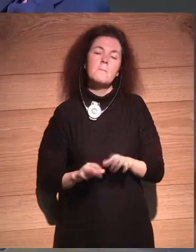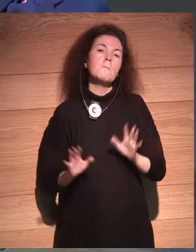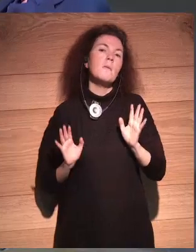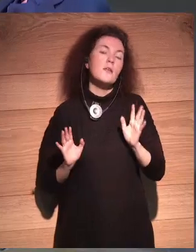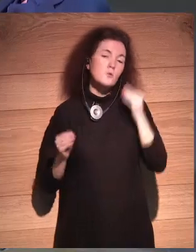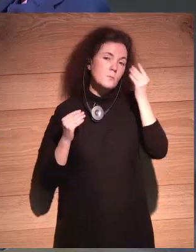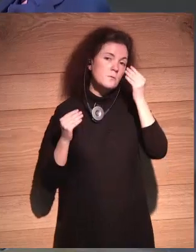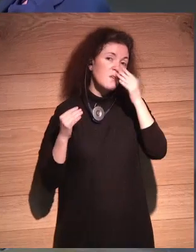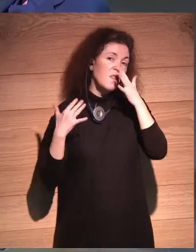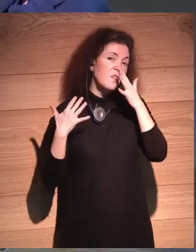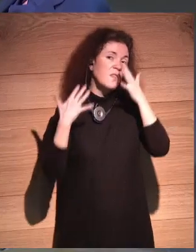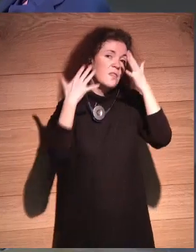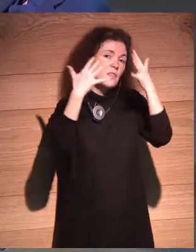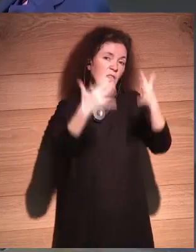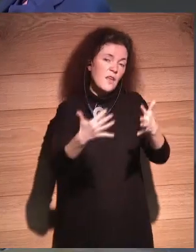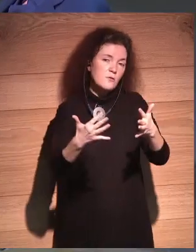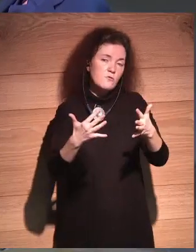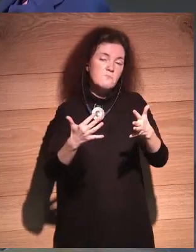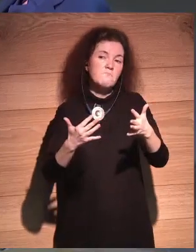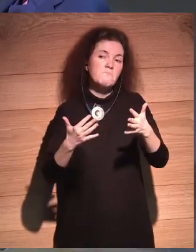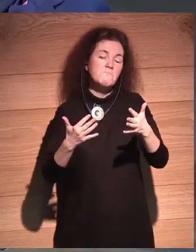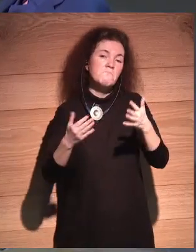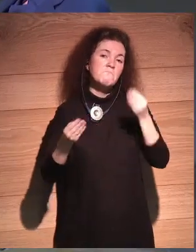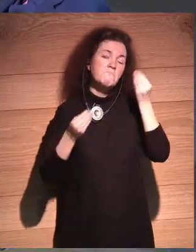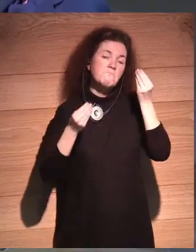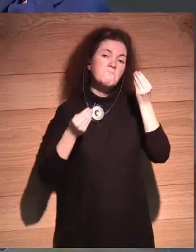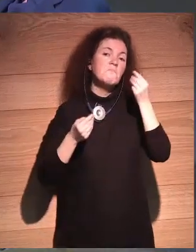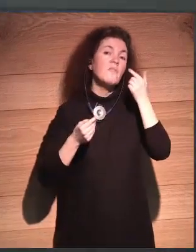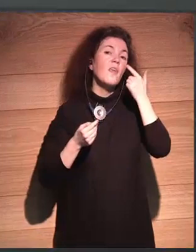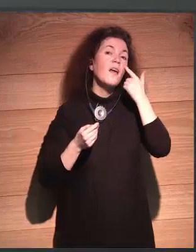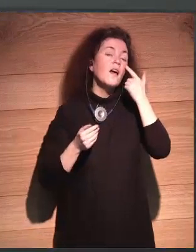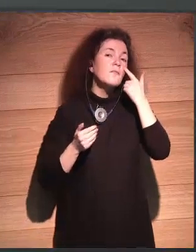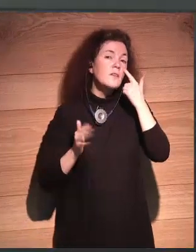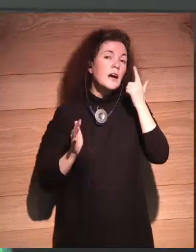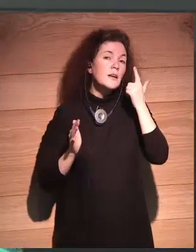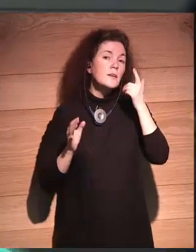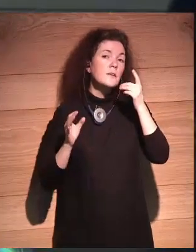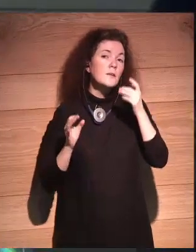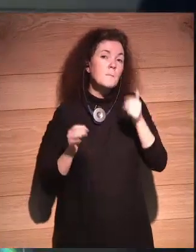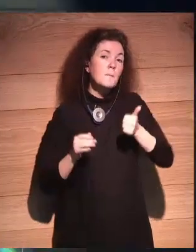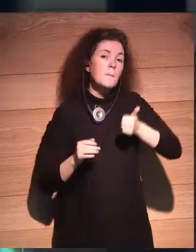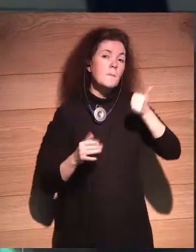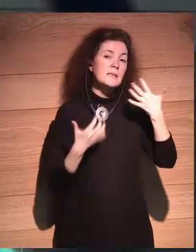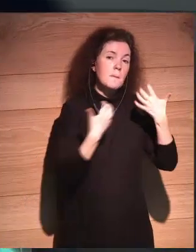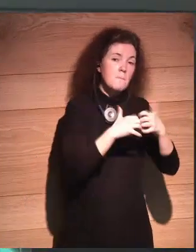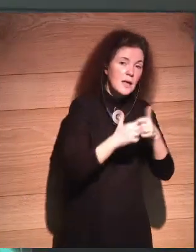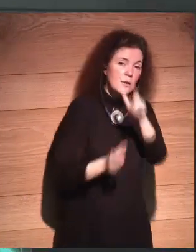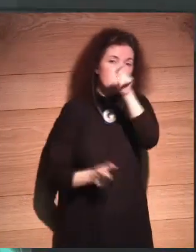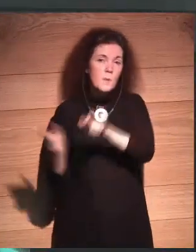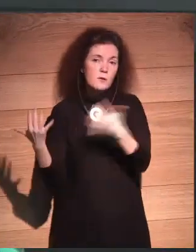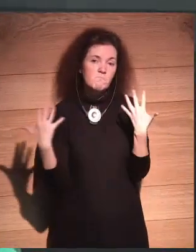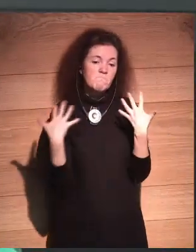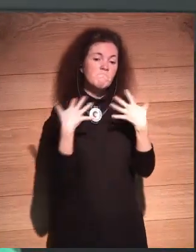pero en 10 años vamos a ver que convergen cada vez más las máquinas y los